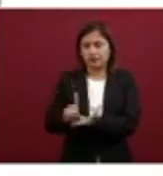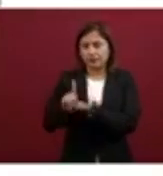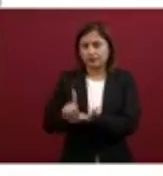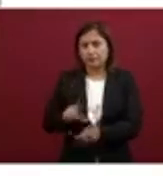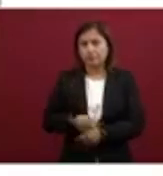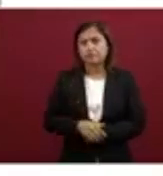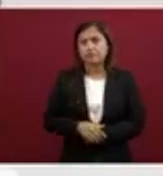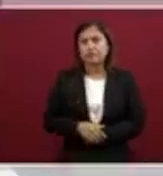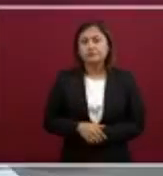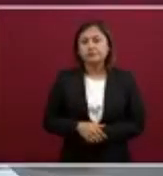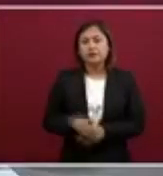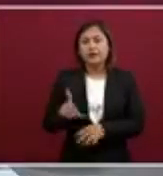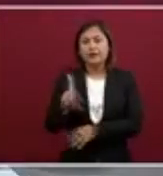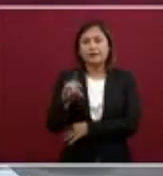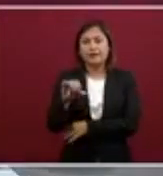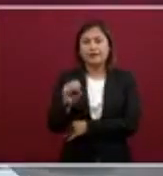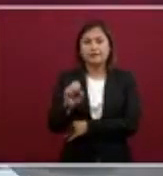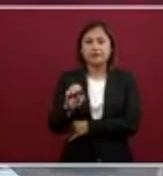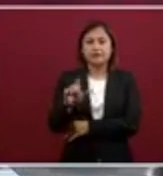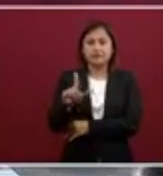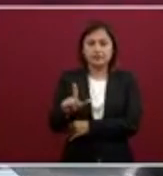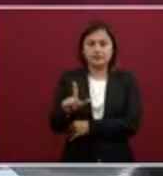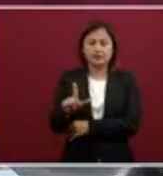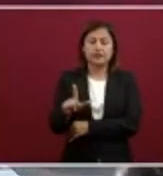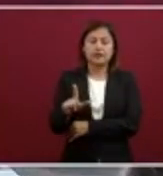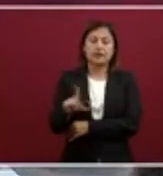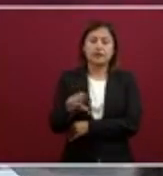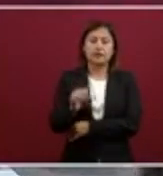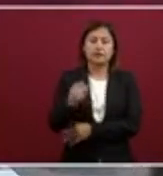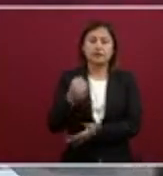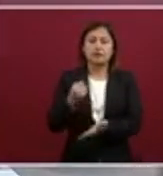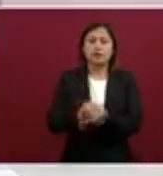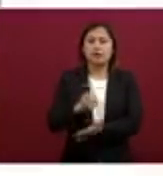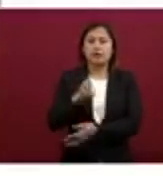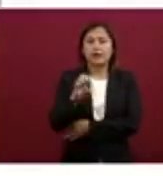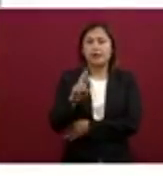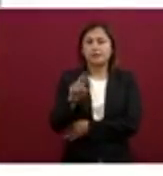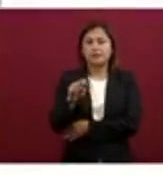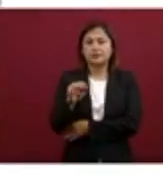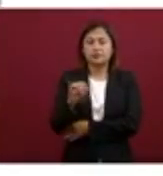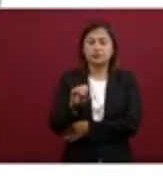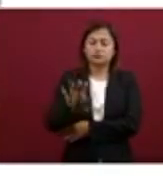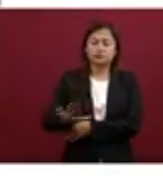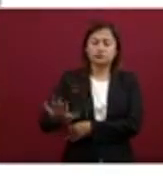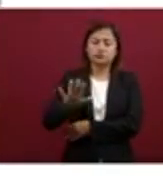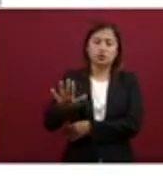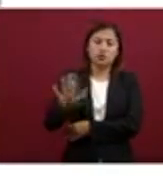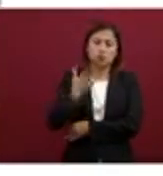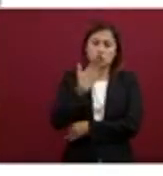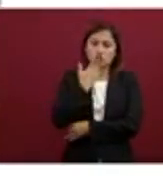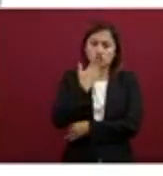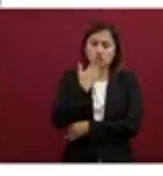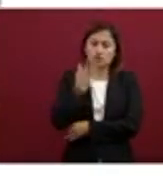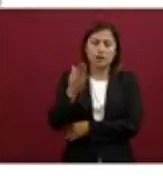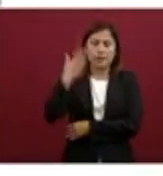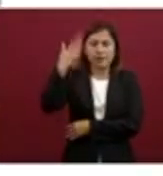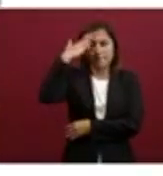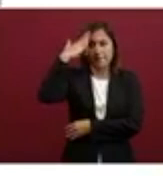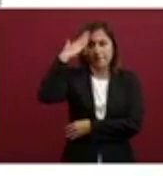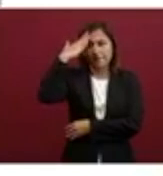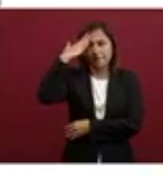combustible diésel corporativo, Enervisión, en Hermosillo, Sonora, ocupa el primer lugar con un precio al público